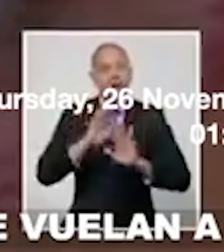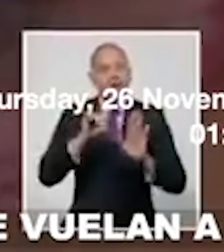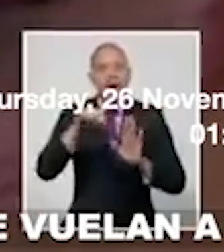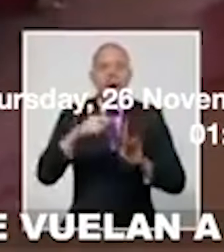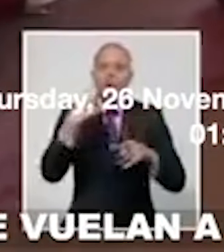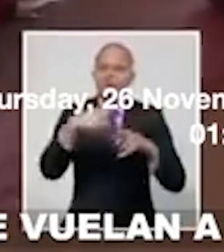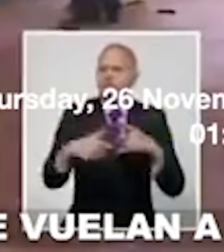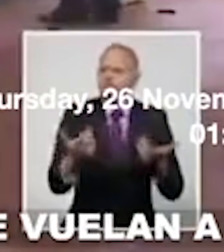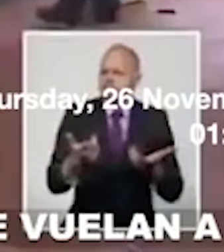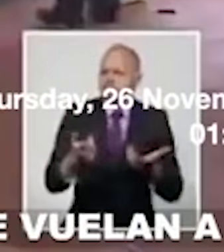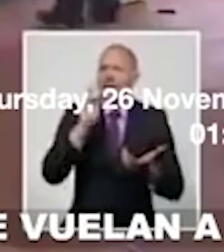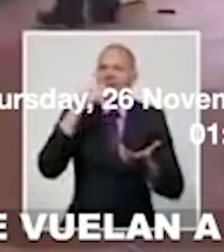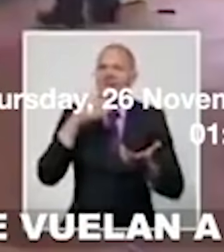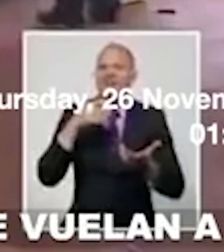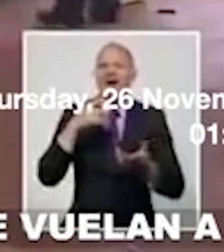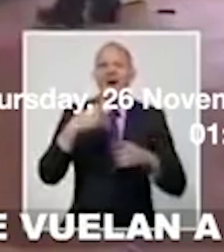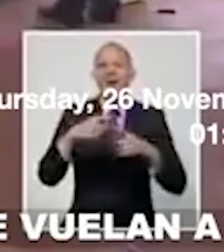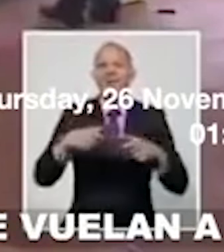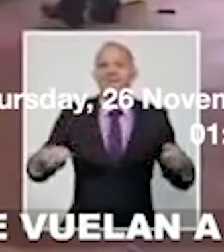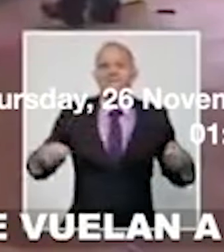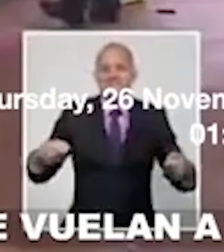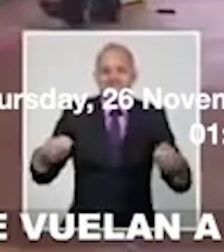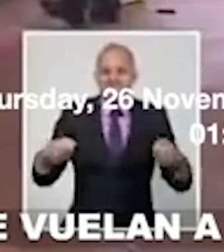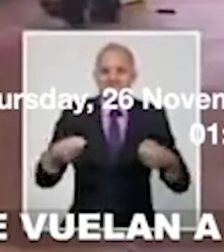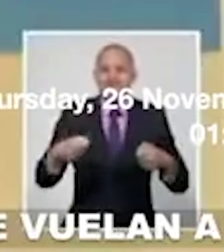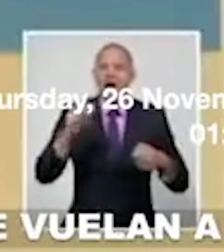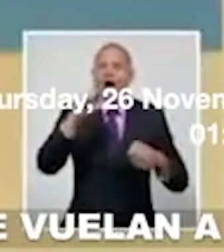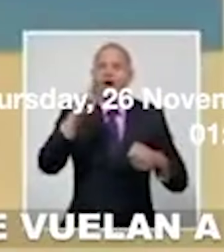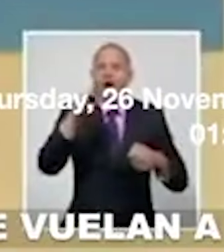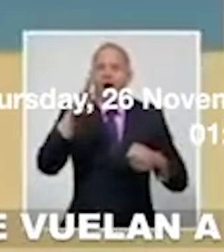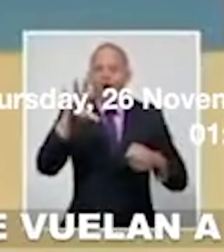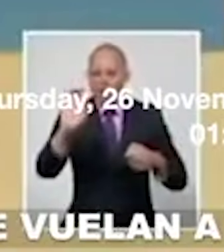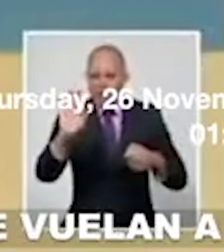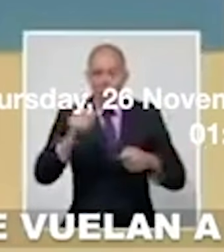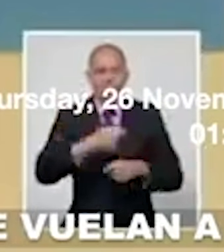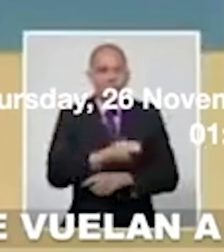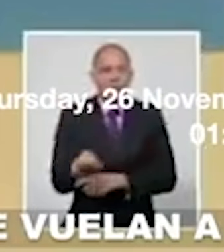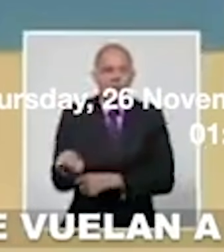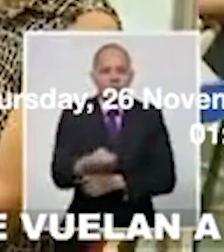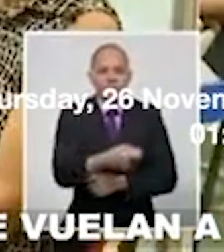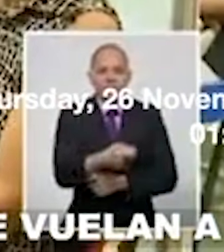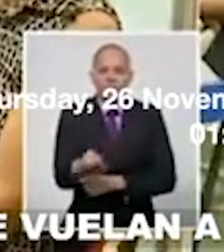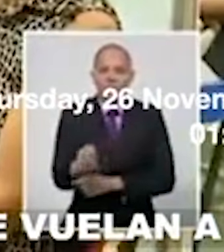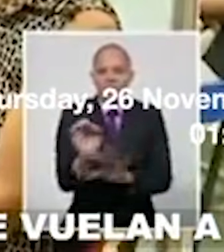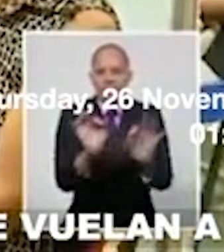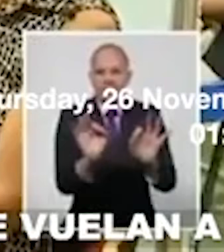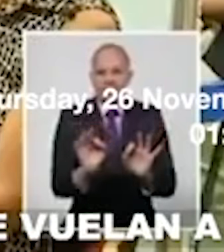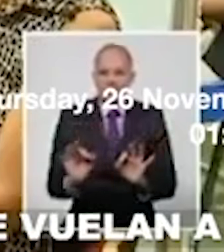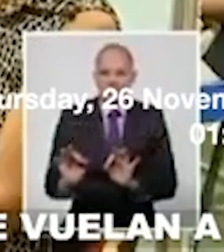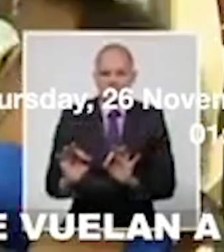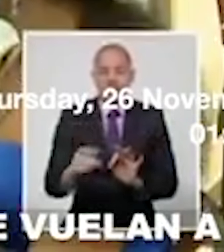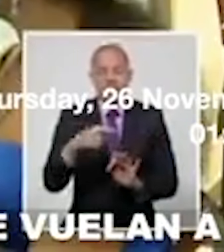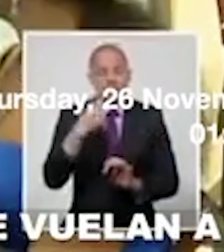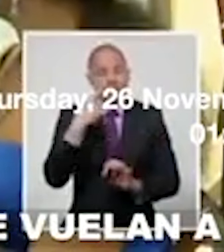supera, la maleta pesa más de 32, no se podrá transportar. La aerolínea explica que si necesita llevar más equipaje,